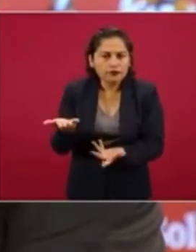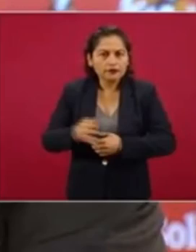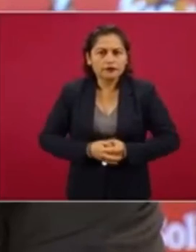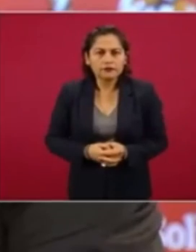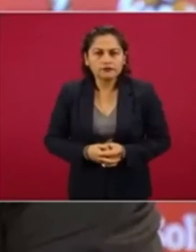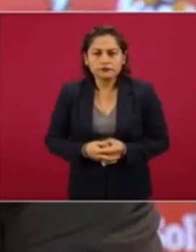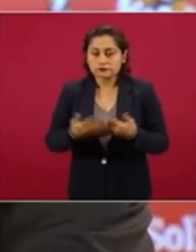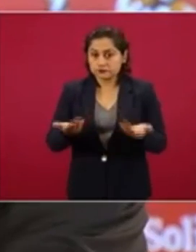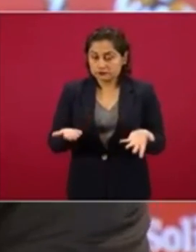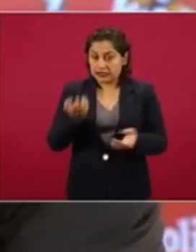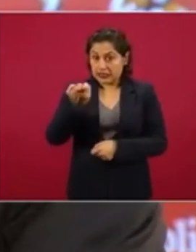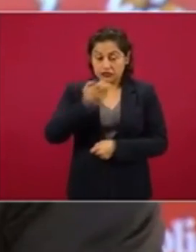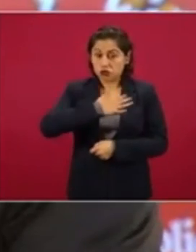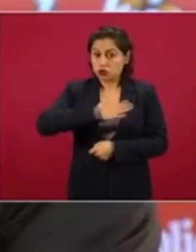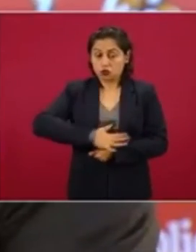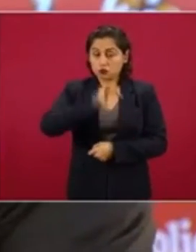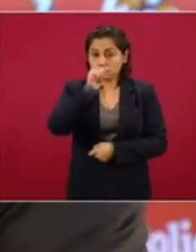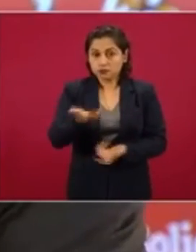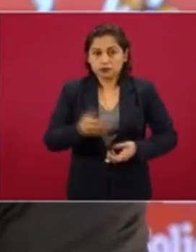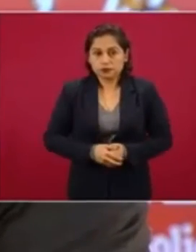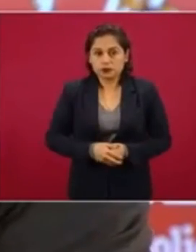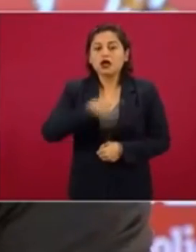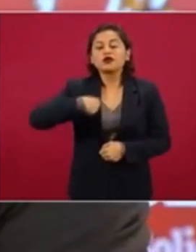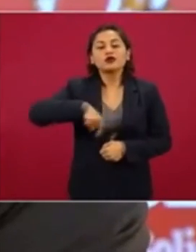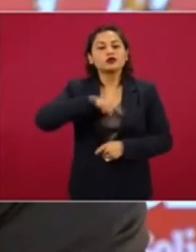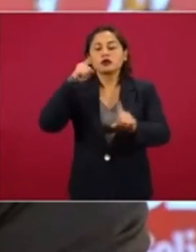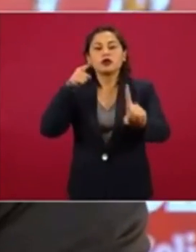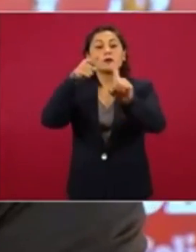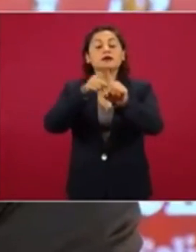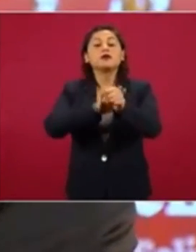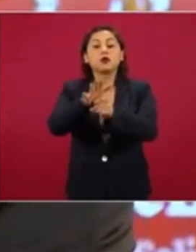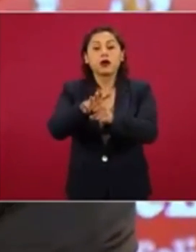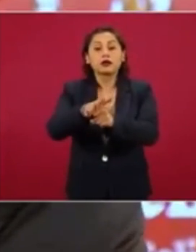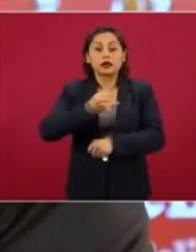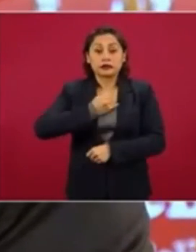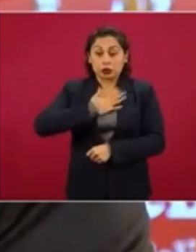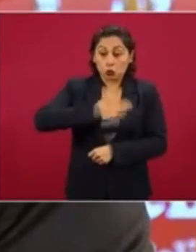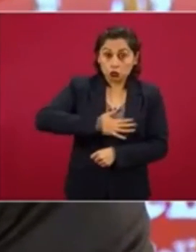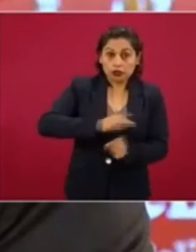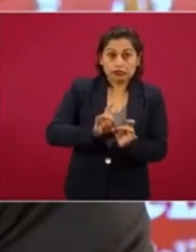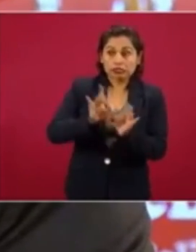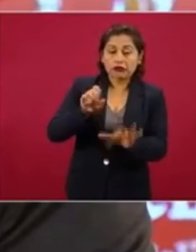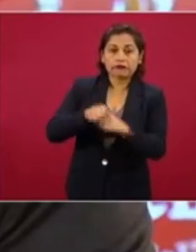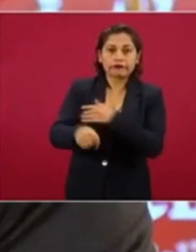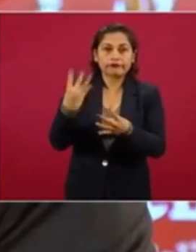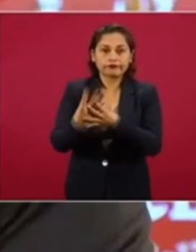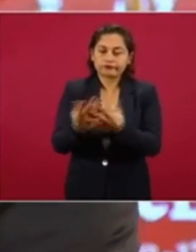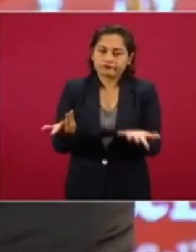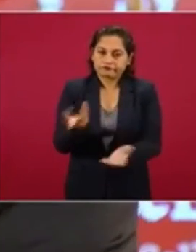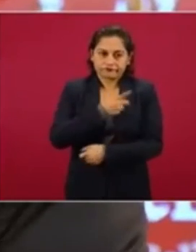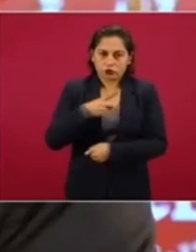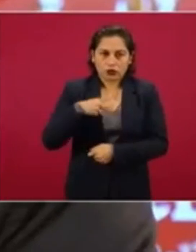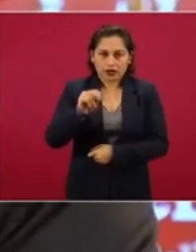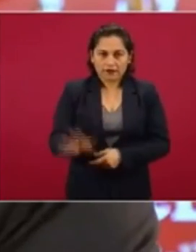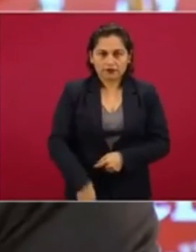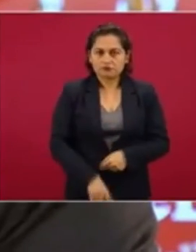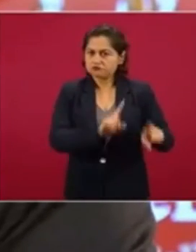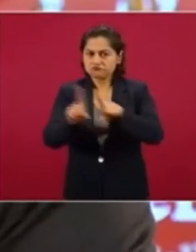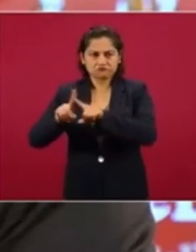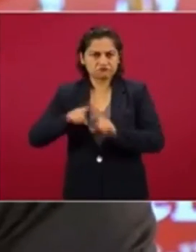Es una injusticia y nosotros lo que queremos es que no haya injusticias de ningún tipo.